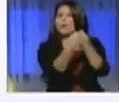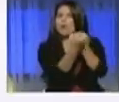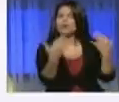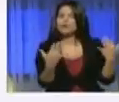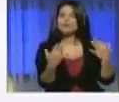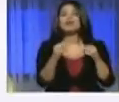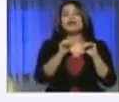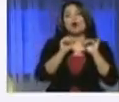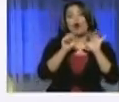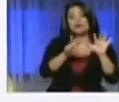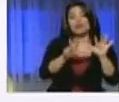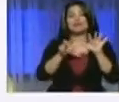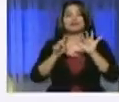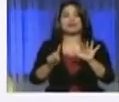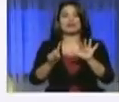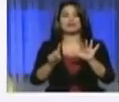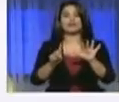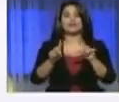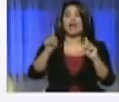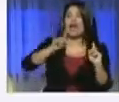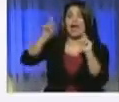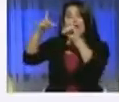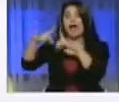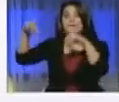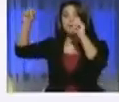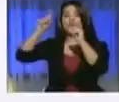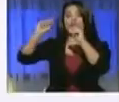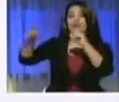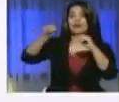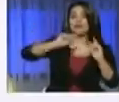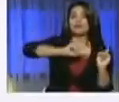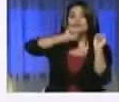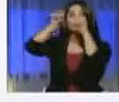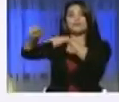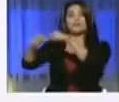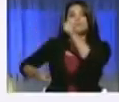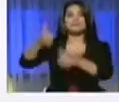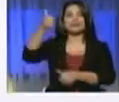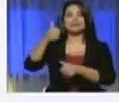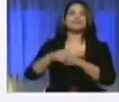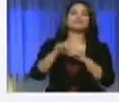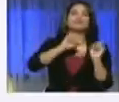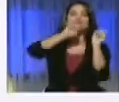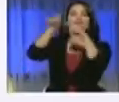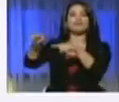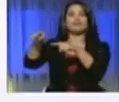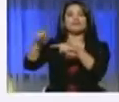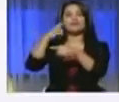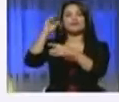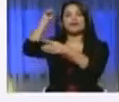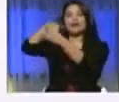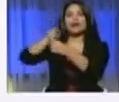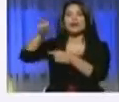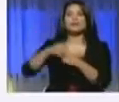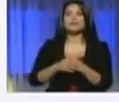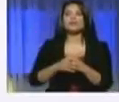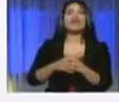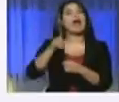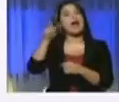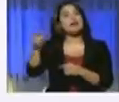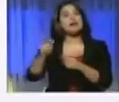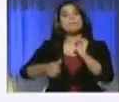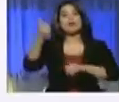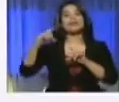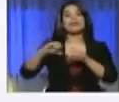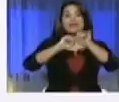que superar la marca de 86 atletas para Tokio, pero además tenemos que ir a competir y pasar del diploma